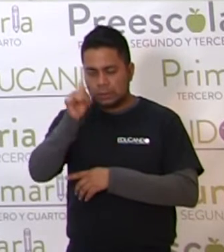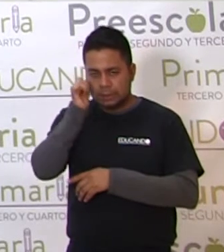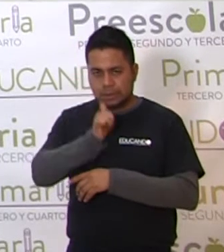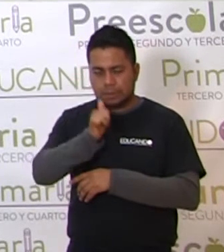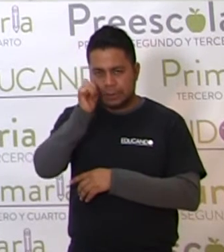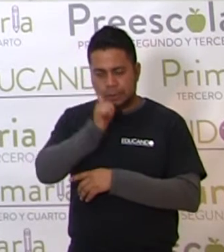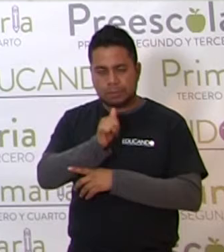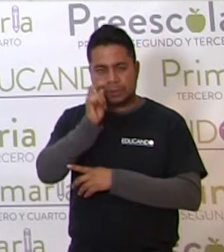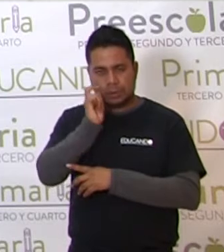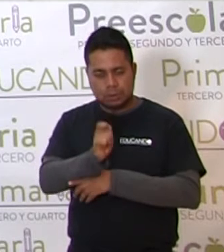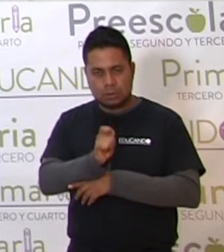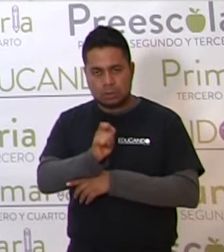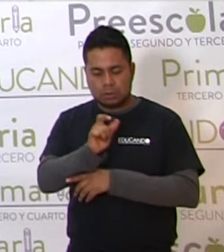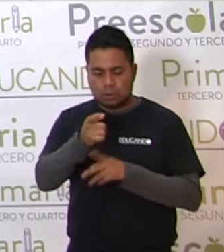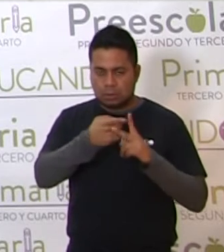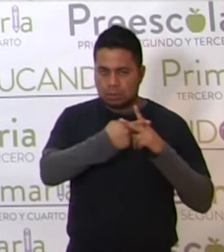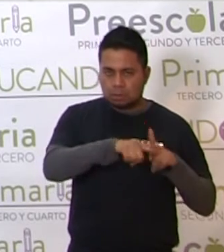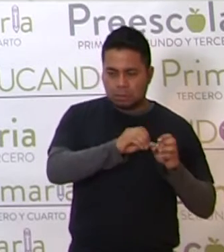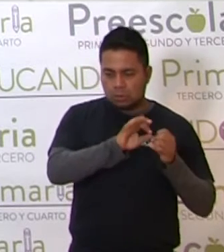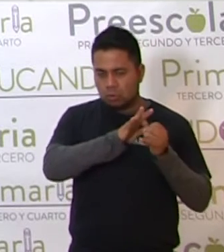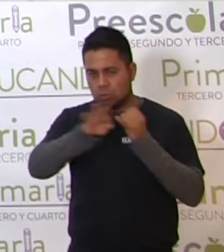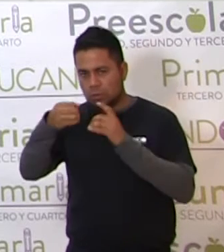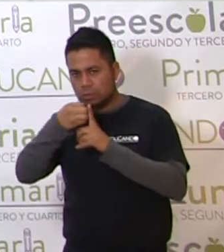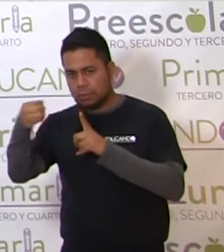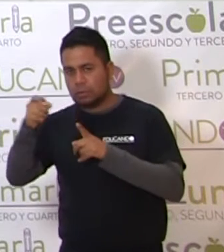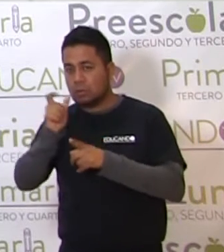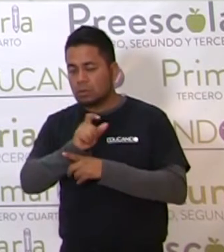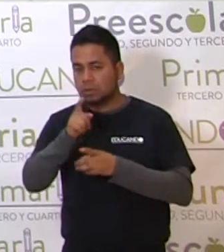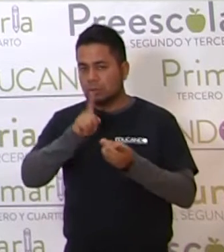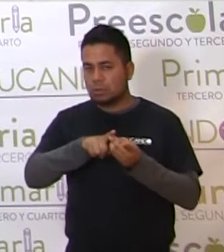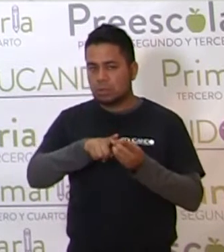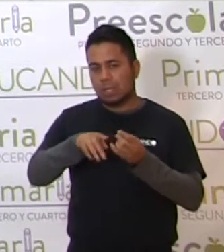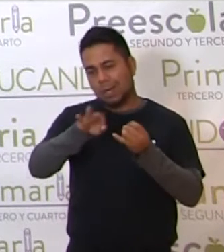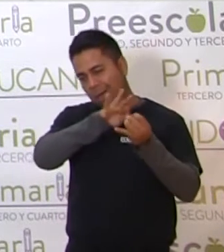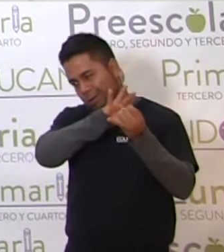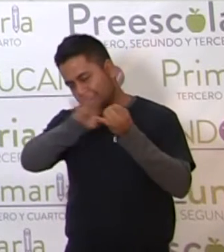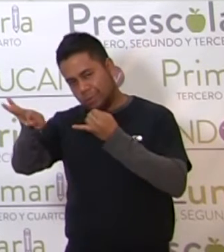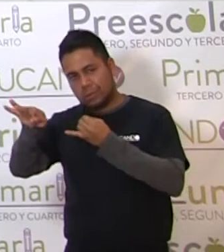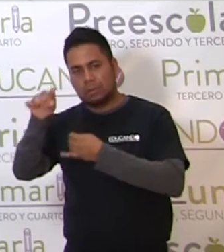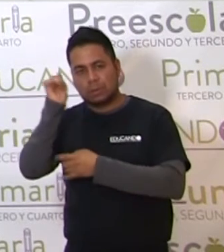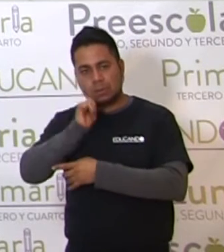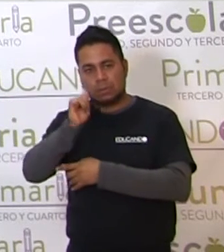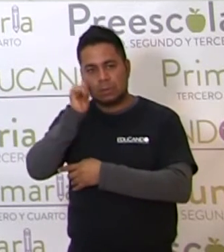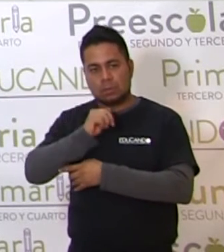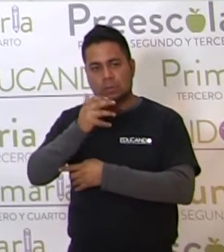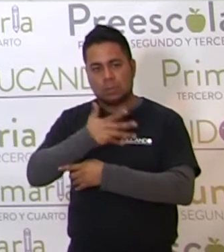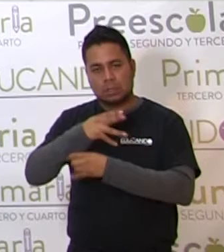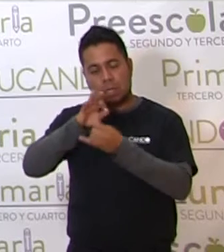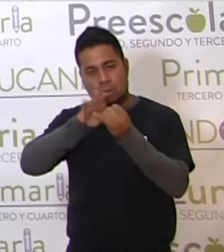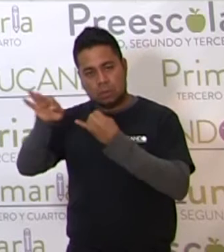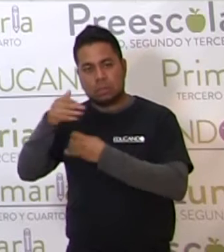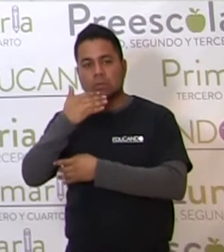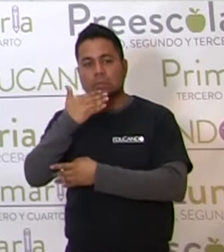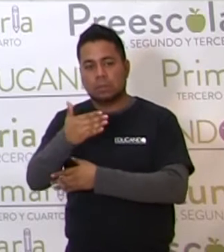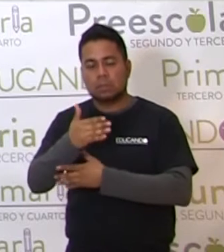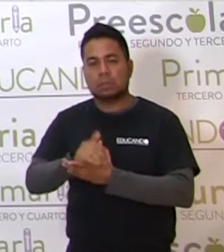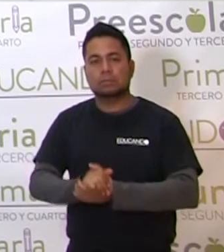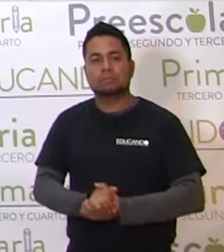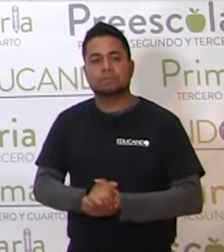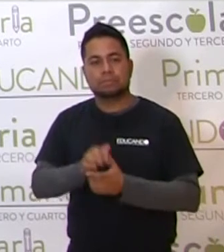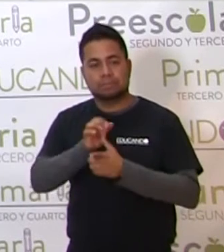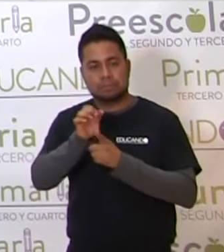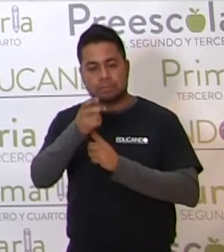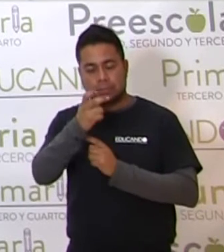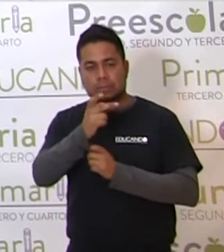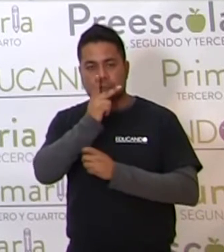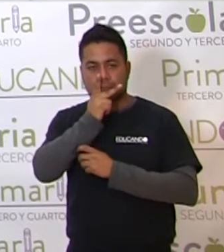estar al inicio o al final del verso al final bien Entonces es las